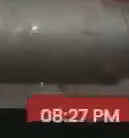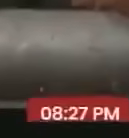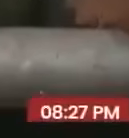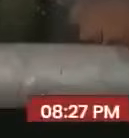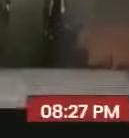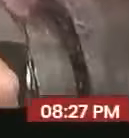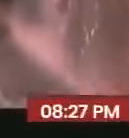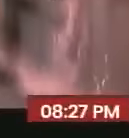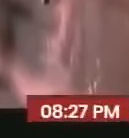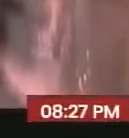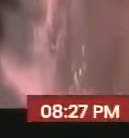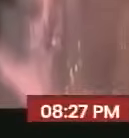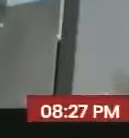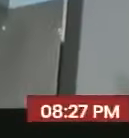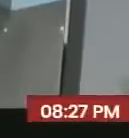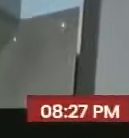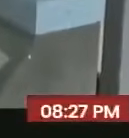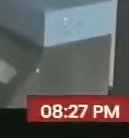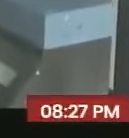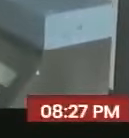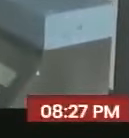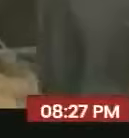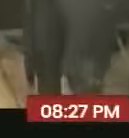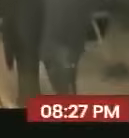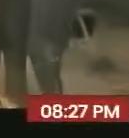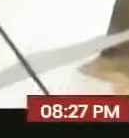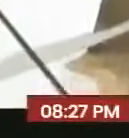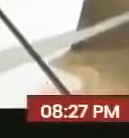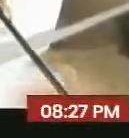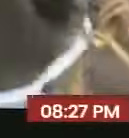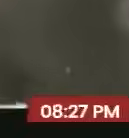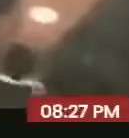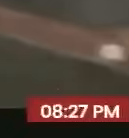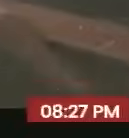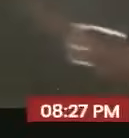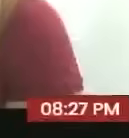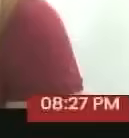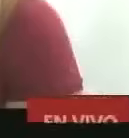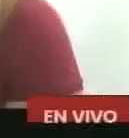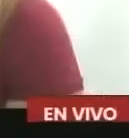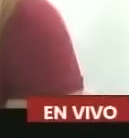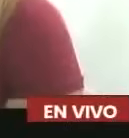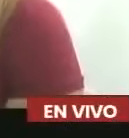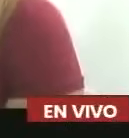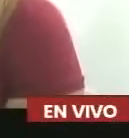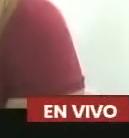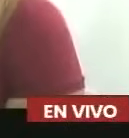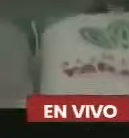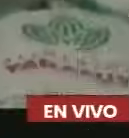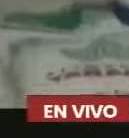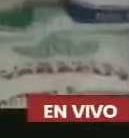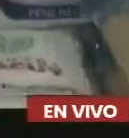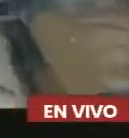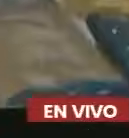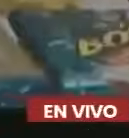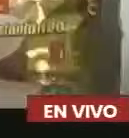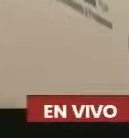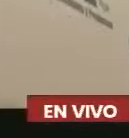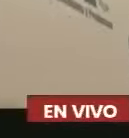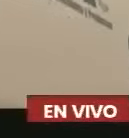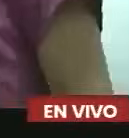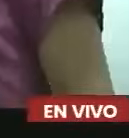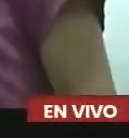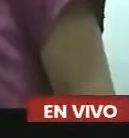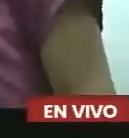la condena unánime de todos los venezolanos y venezolanas a las sanciones criminales del imperialismo norteamericano, a las